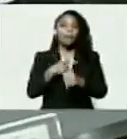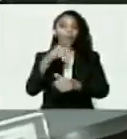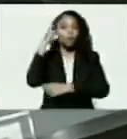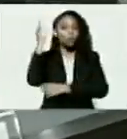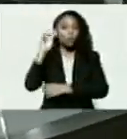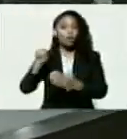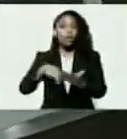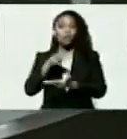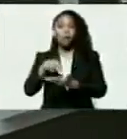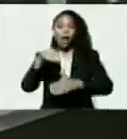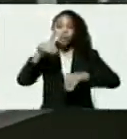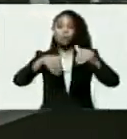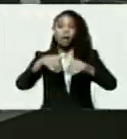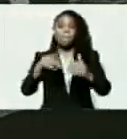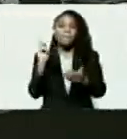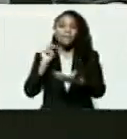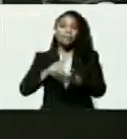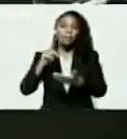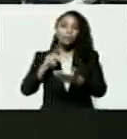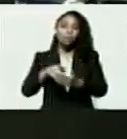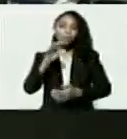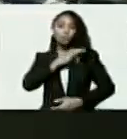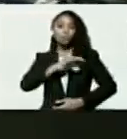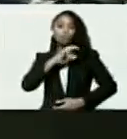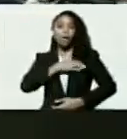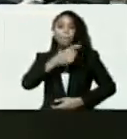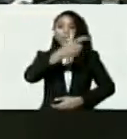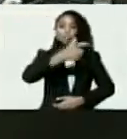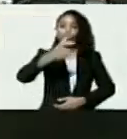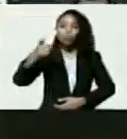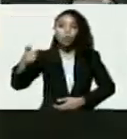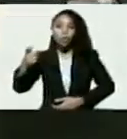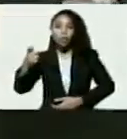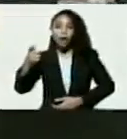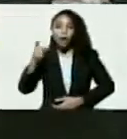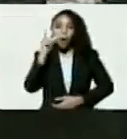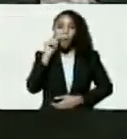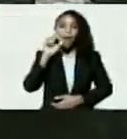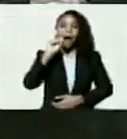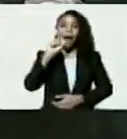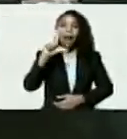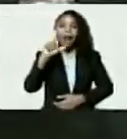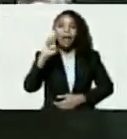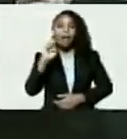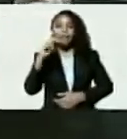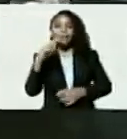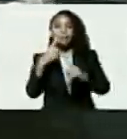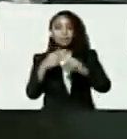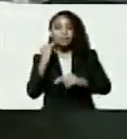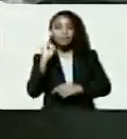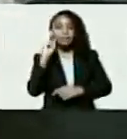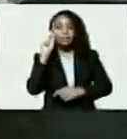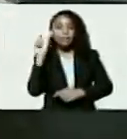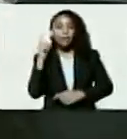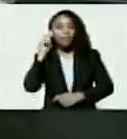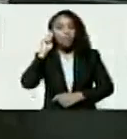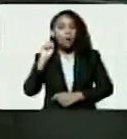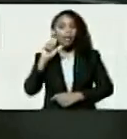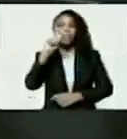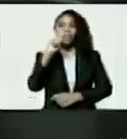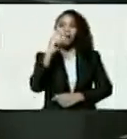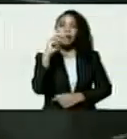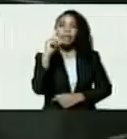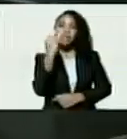Nacional Electoral, postulados por la sociedad civil, el ciudadano Alexis Corredor Pérez, la ciudadana Tania de